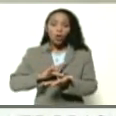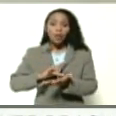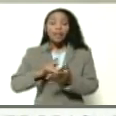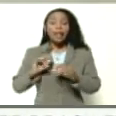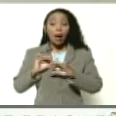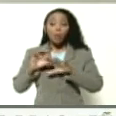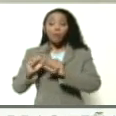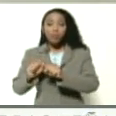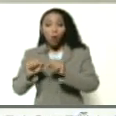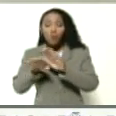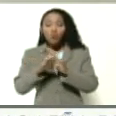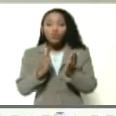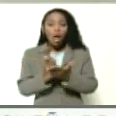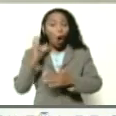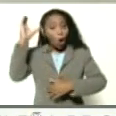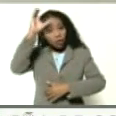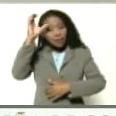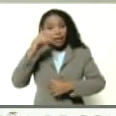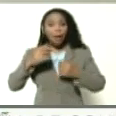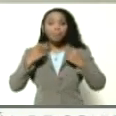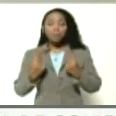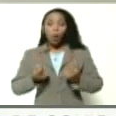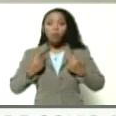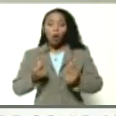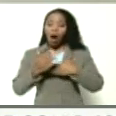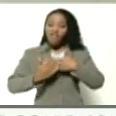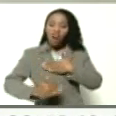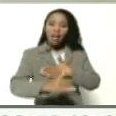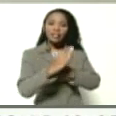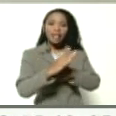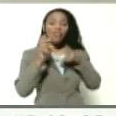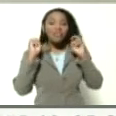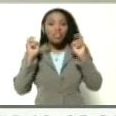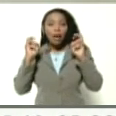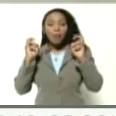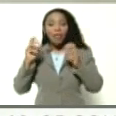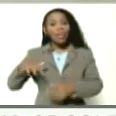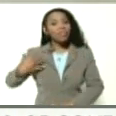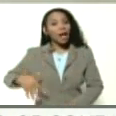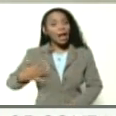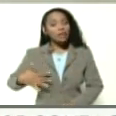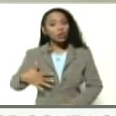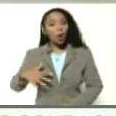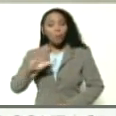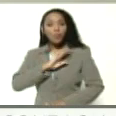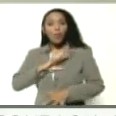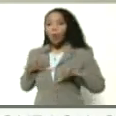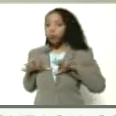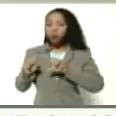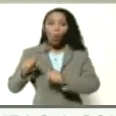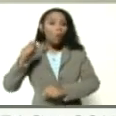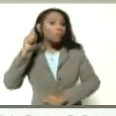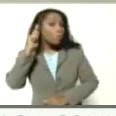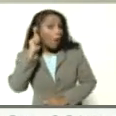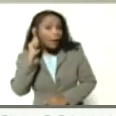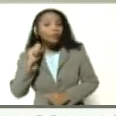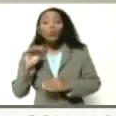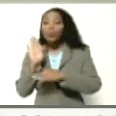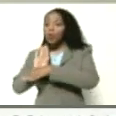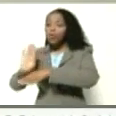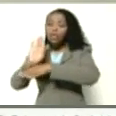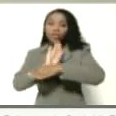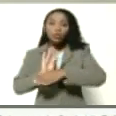de conciencia activa sobre los avances en materia de derechos y empoderamientos de la mujer y su